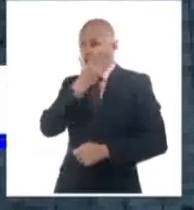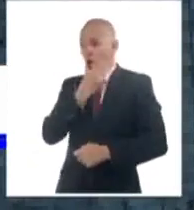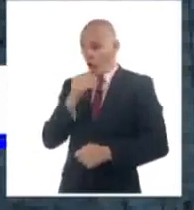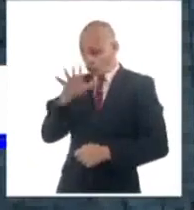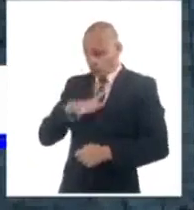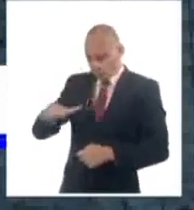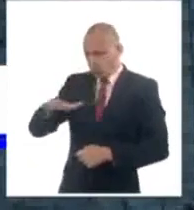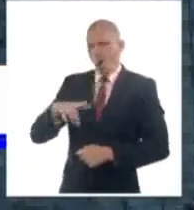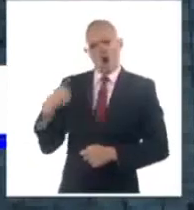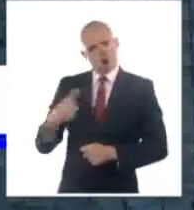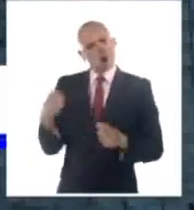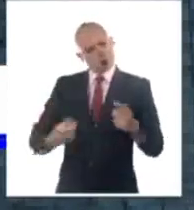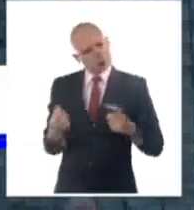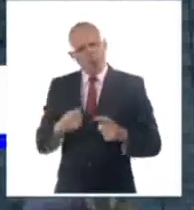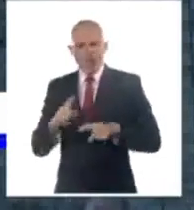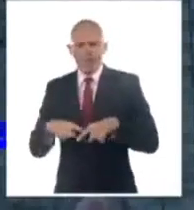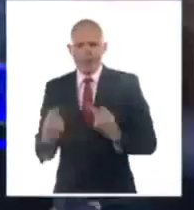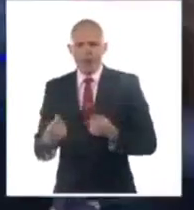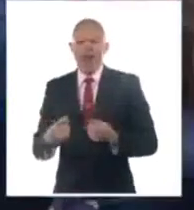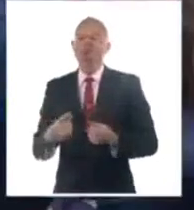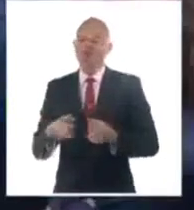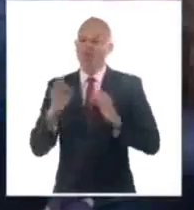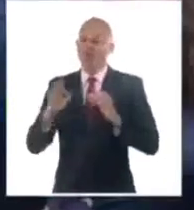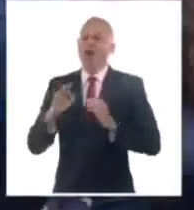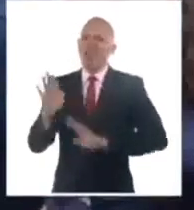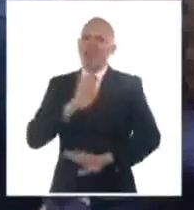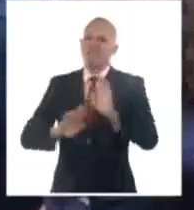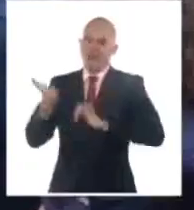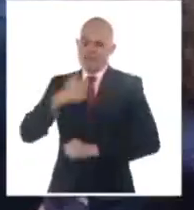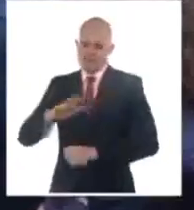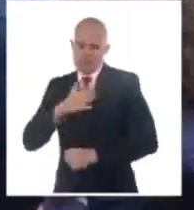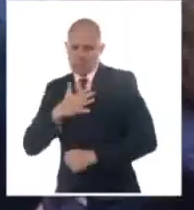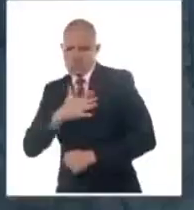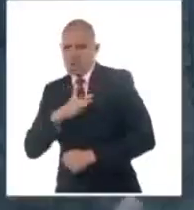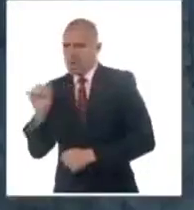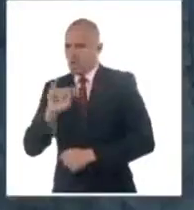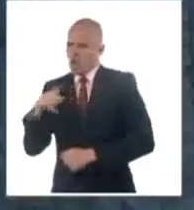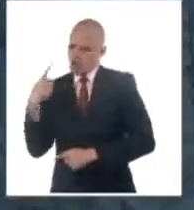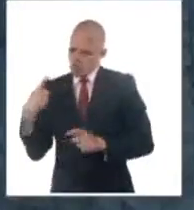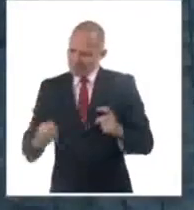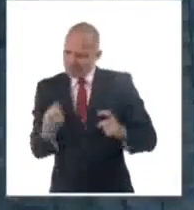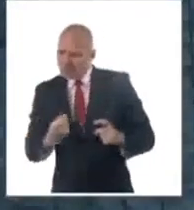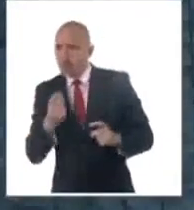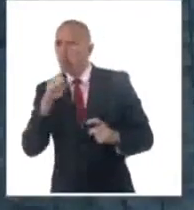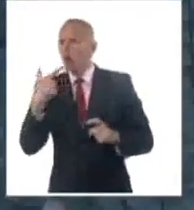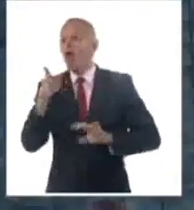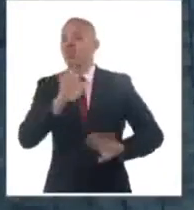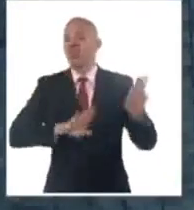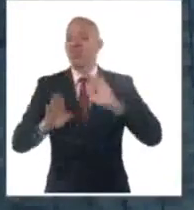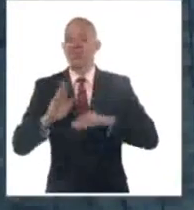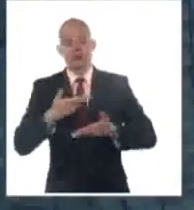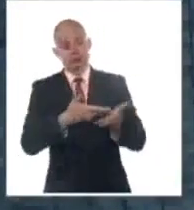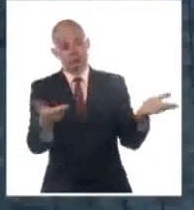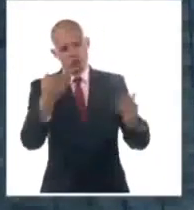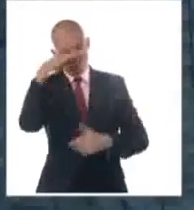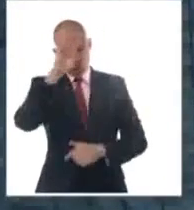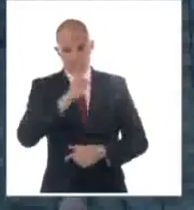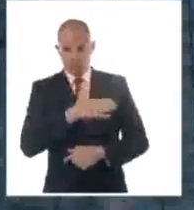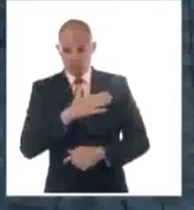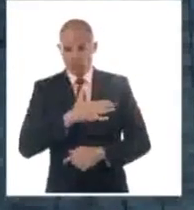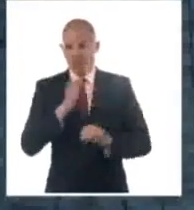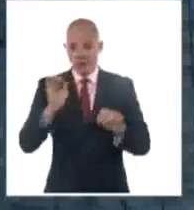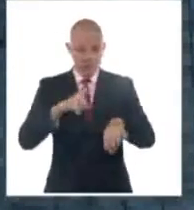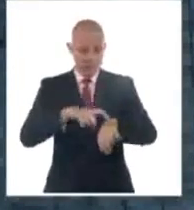luchando por nosotros, estamos luchando por Cuba. Este es un momento perfecto para